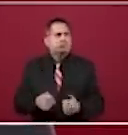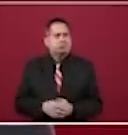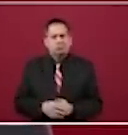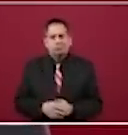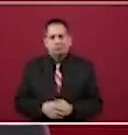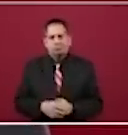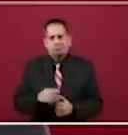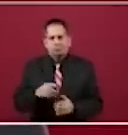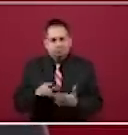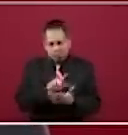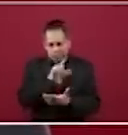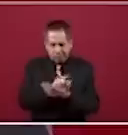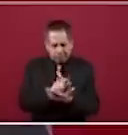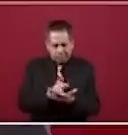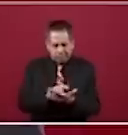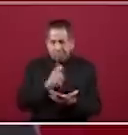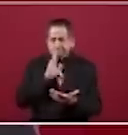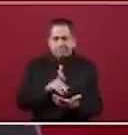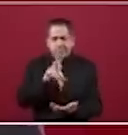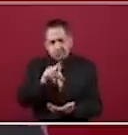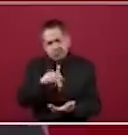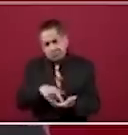es ilegal o puede que no sea ilegal,